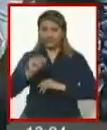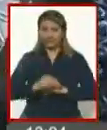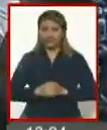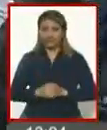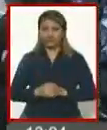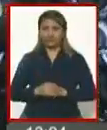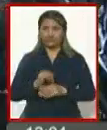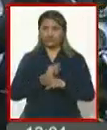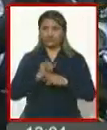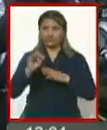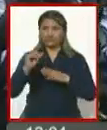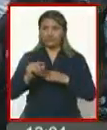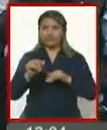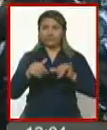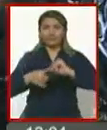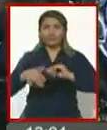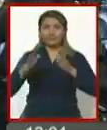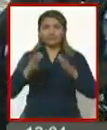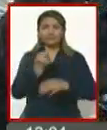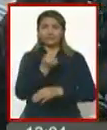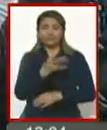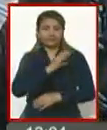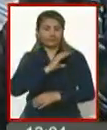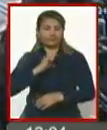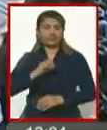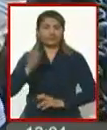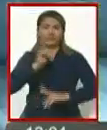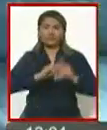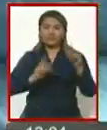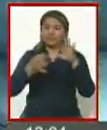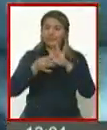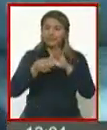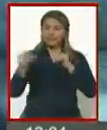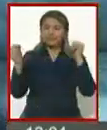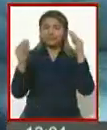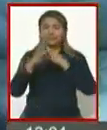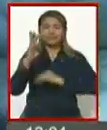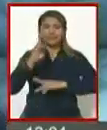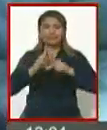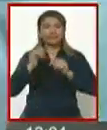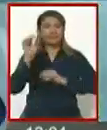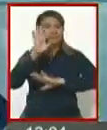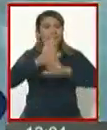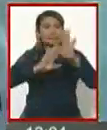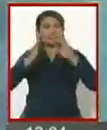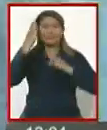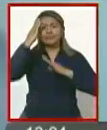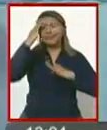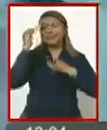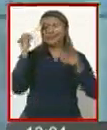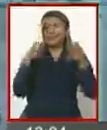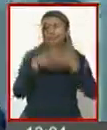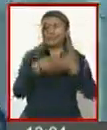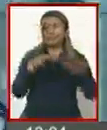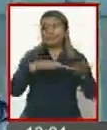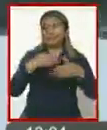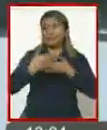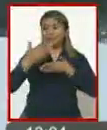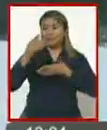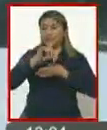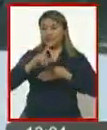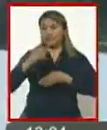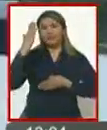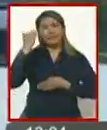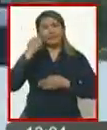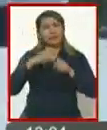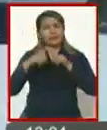del ingeniero, del arquitecto o de algún concejal, es del pueblo. Los pasajeros se encuentran preocupados por el bloqueo que se realizará este lunes,